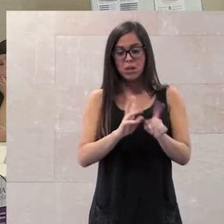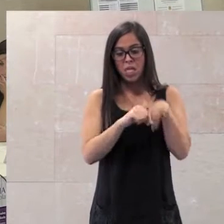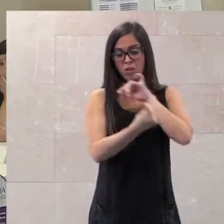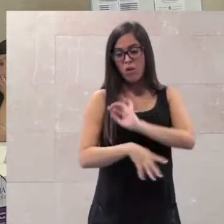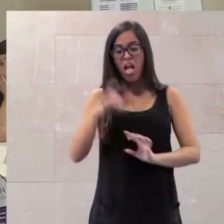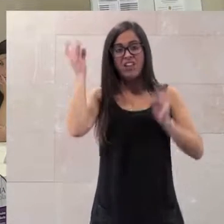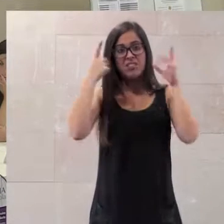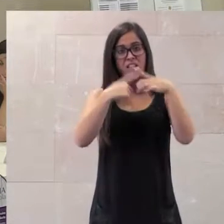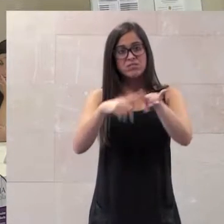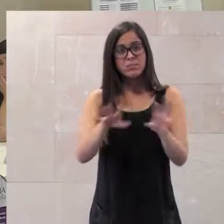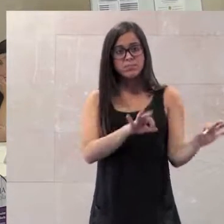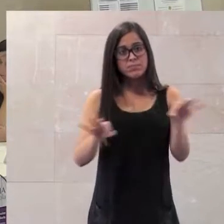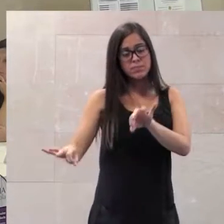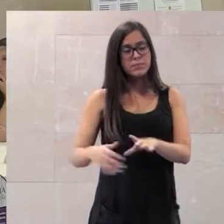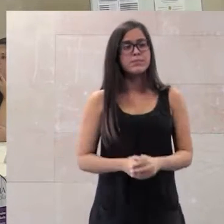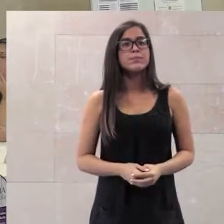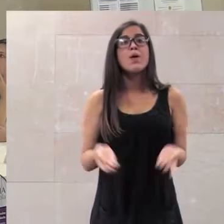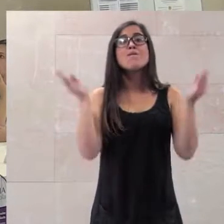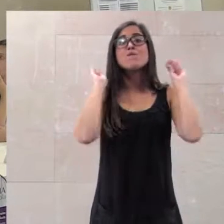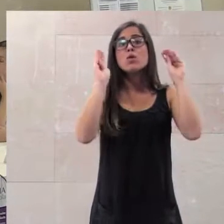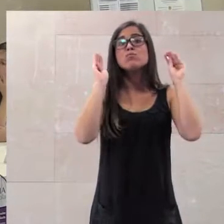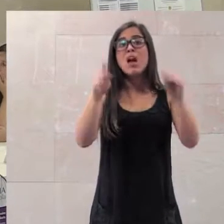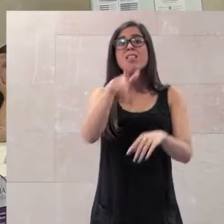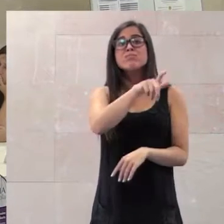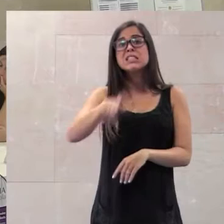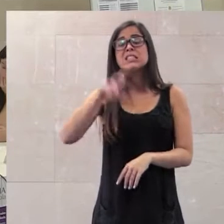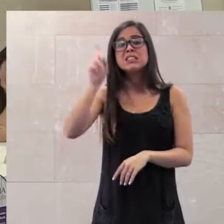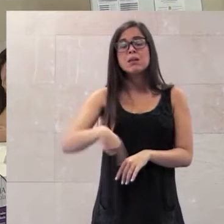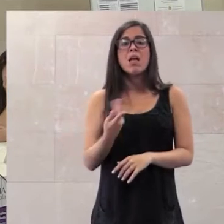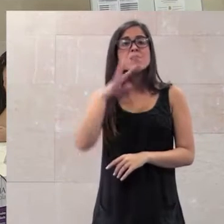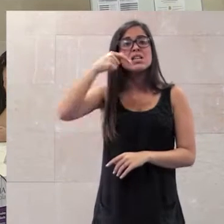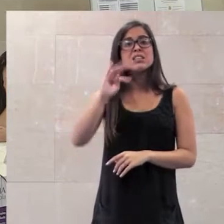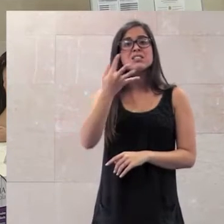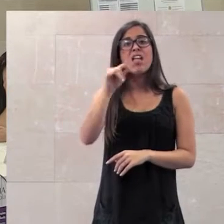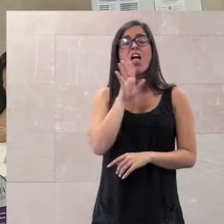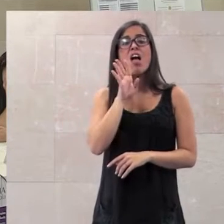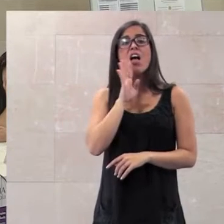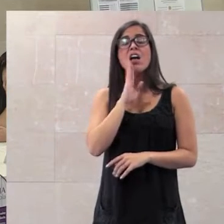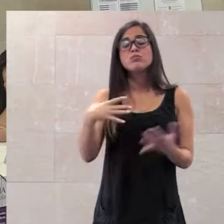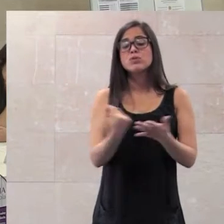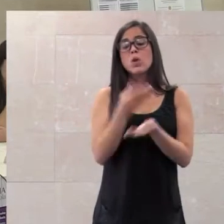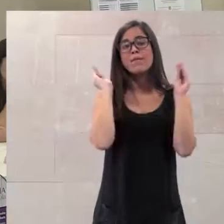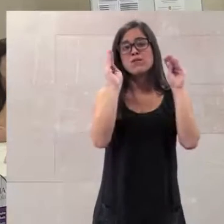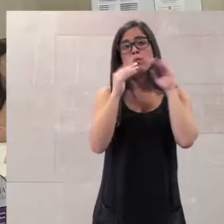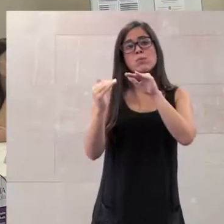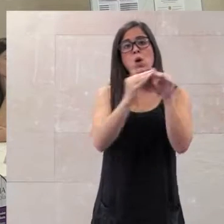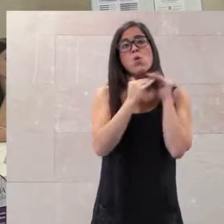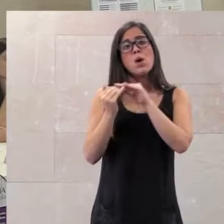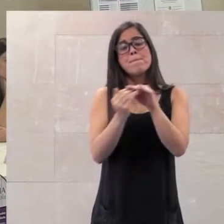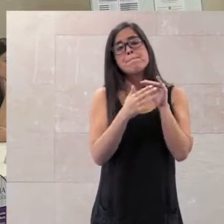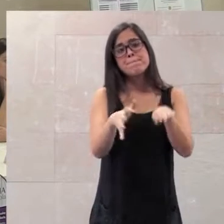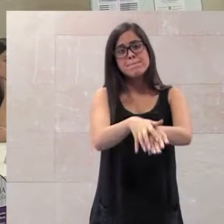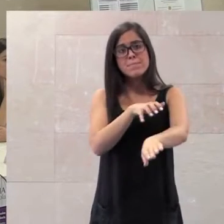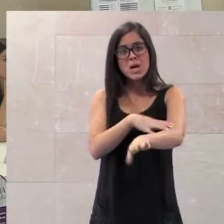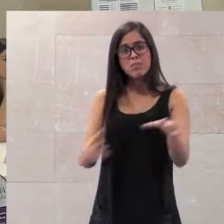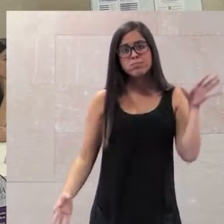actividades diversas, ¿no? Las formadoras también, lo que comentaba Merche, todas tienen formación en igualdad, la mayoría